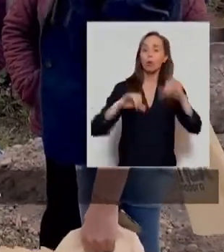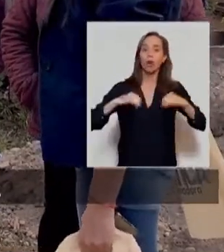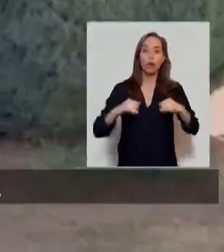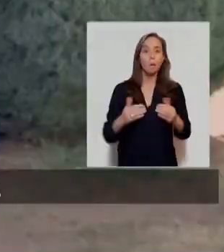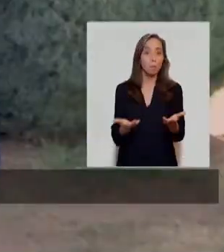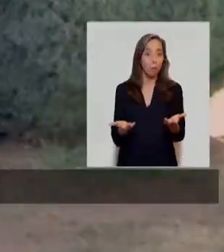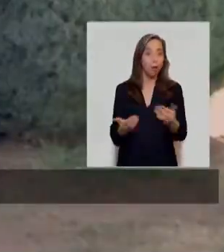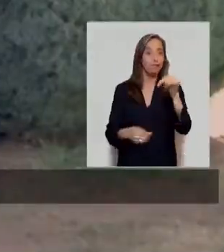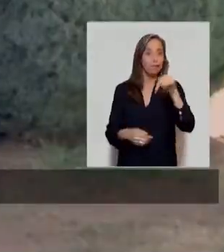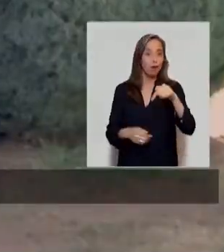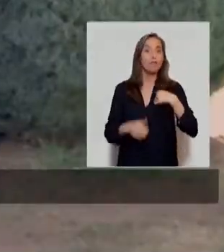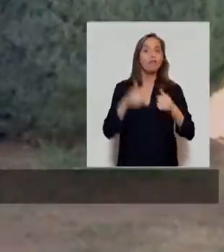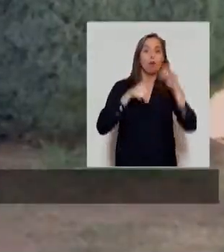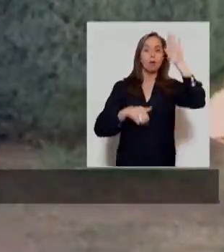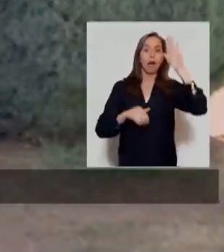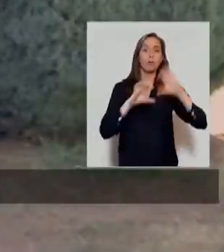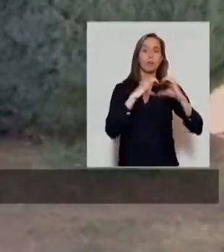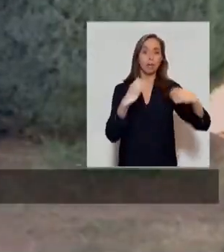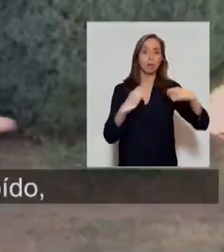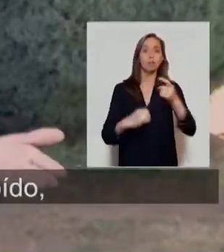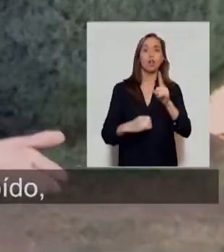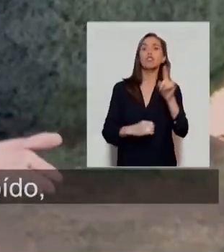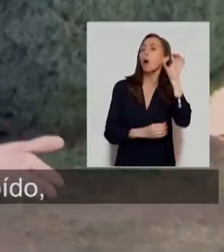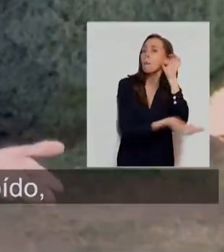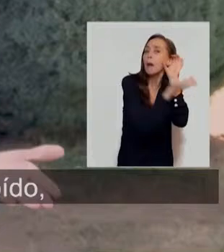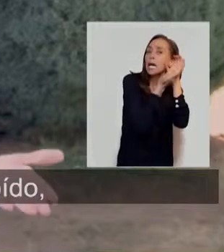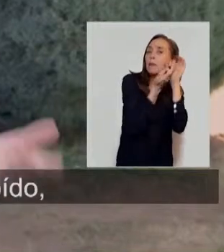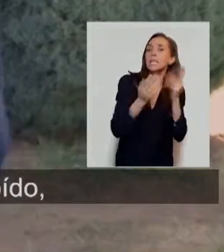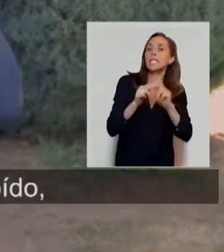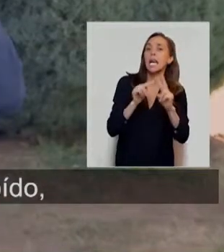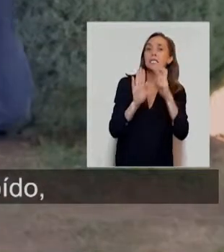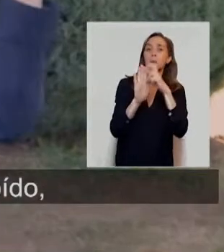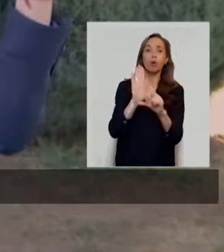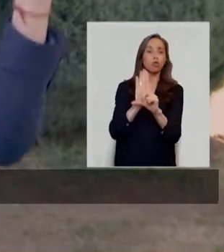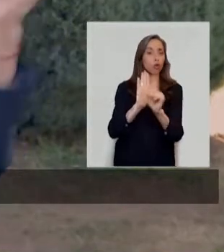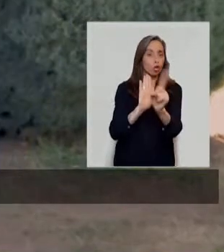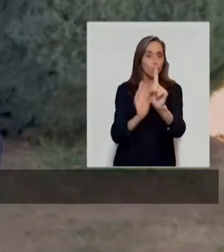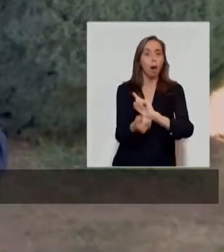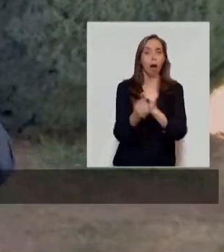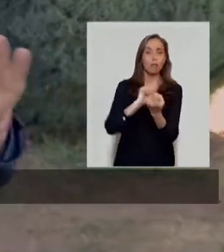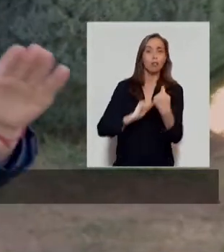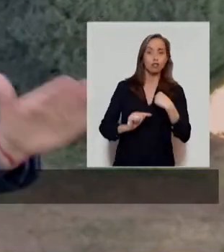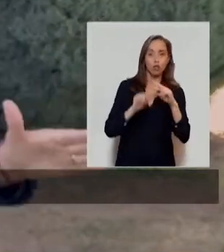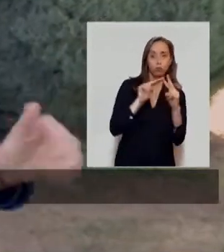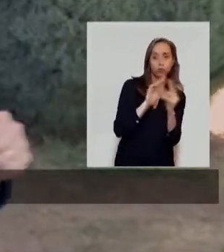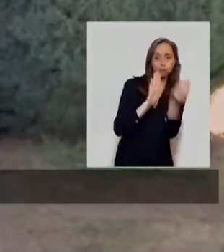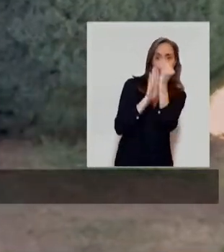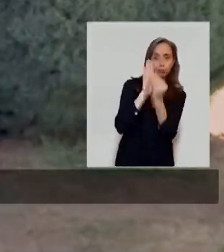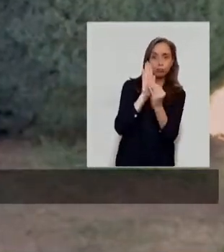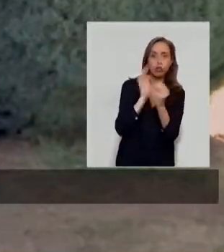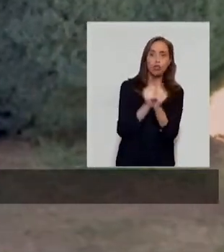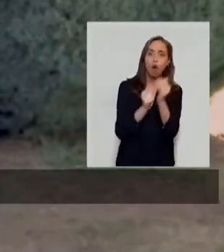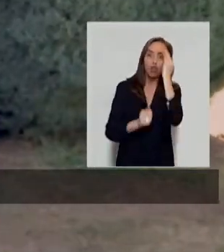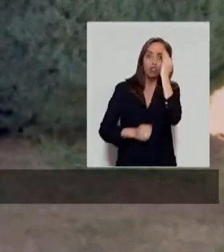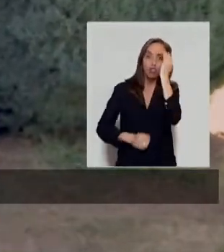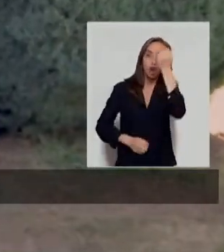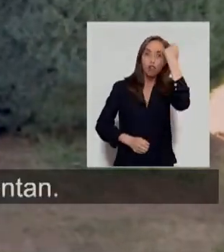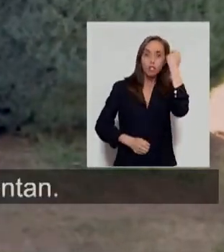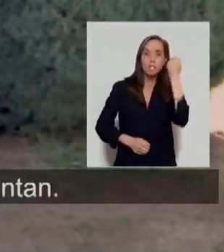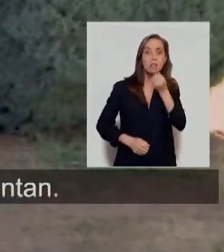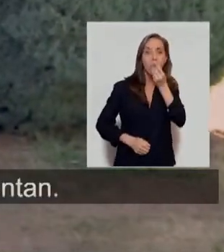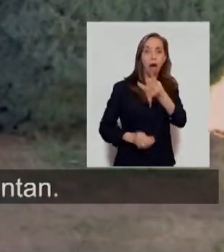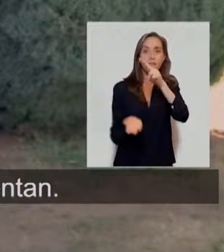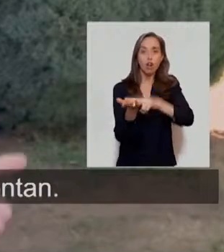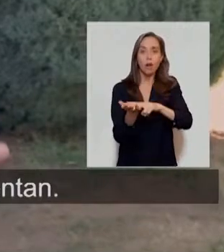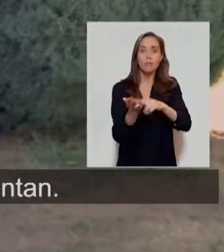y jóvenes por eso hoy hace nada no vaya que me sobra la media al oído sin ti muy por el contrario voy a hacerles la conciencia